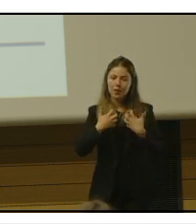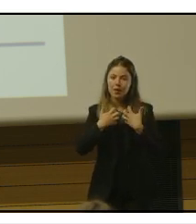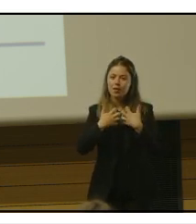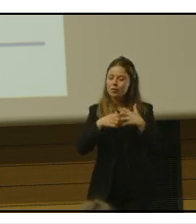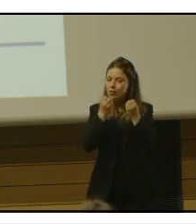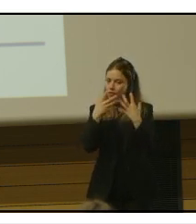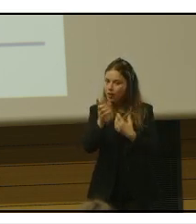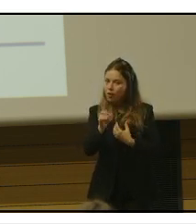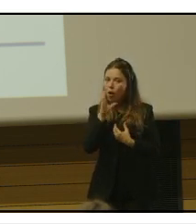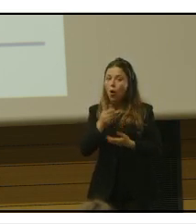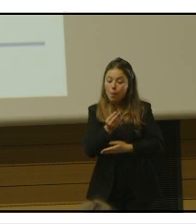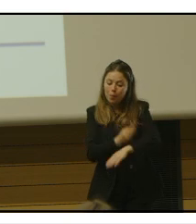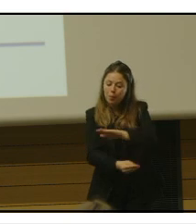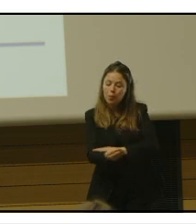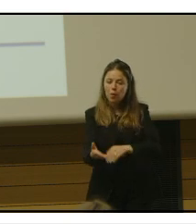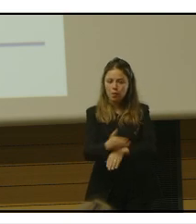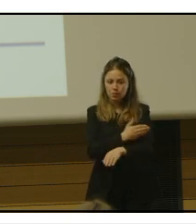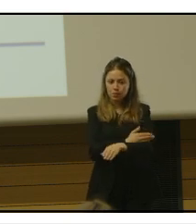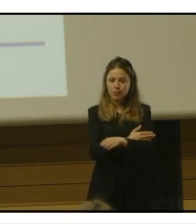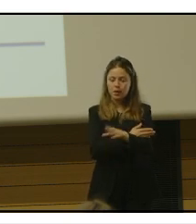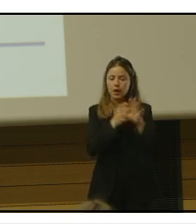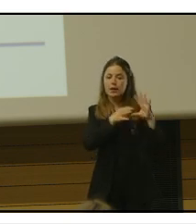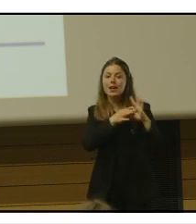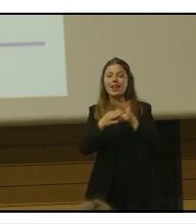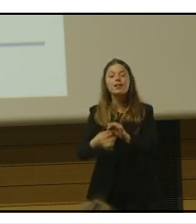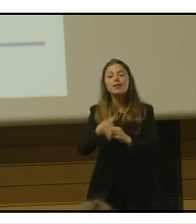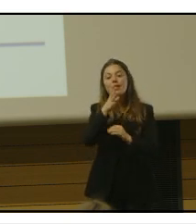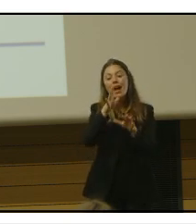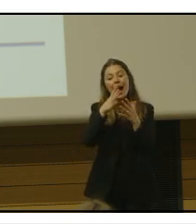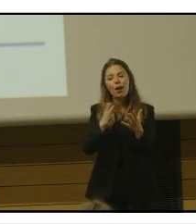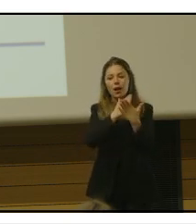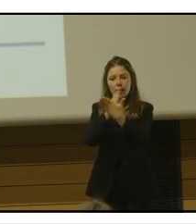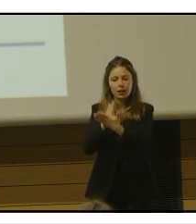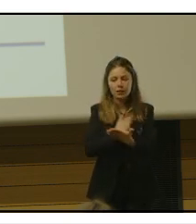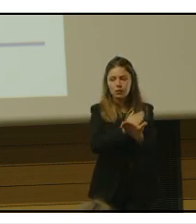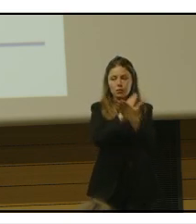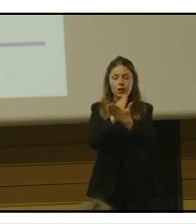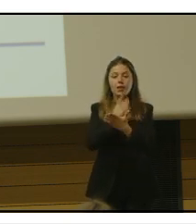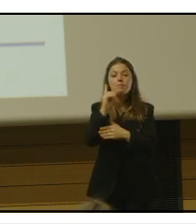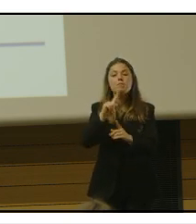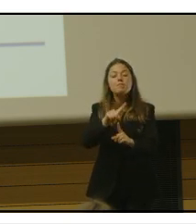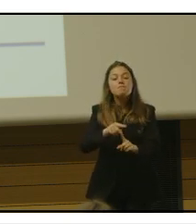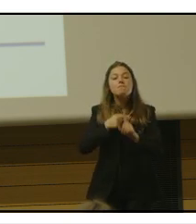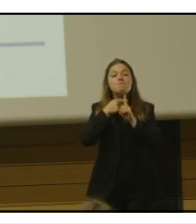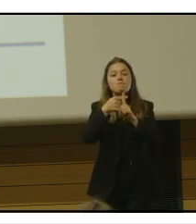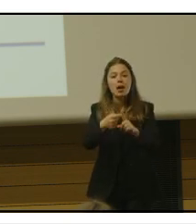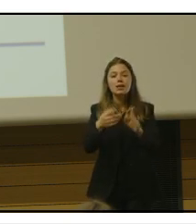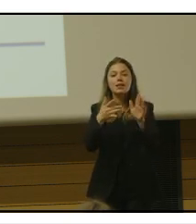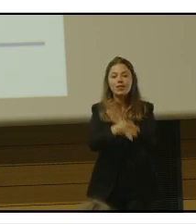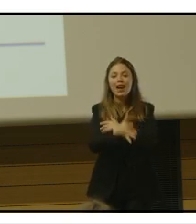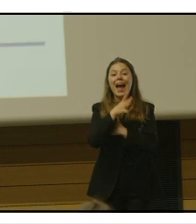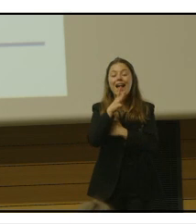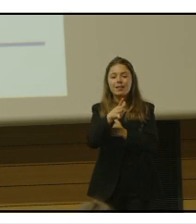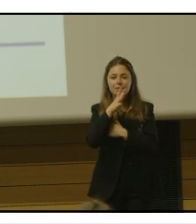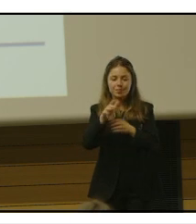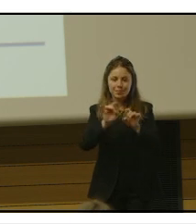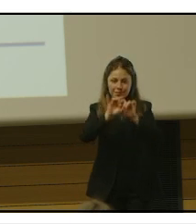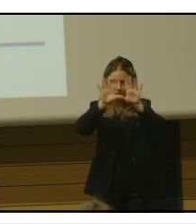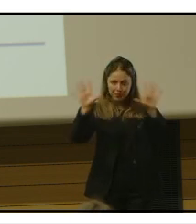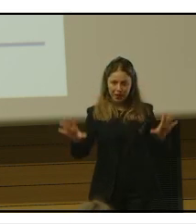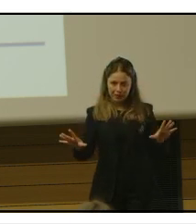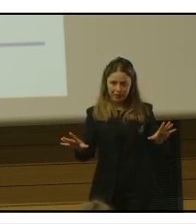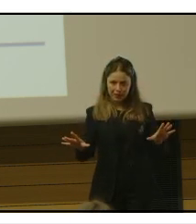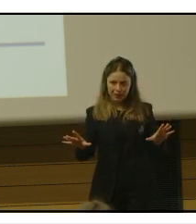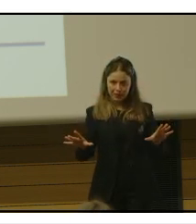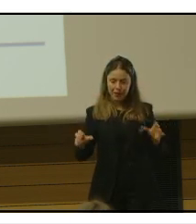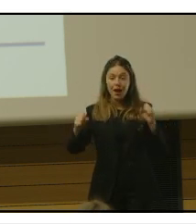Estas son las relaciones causales que están ahora mismo en estudio y sobre las que cada vez hay más evidencia causal, sobre todo